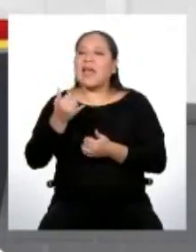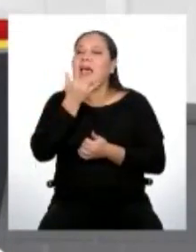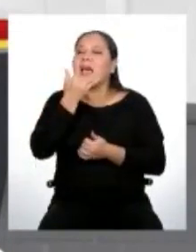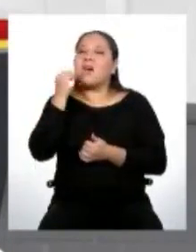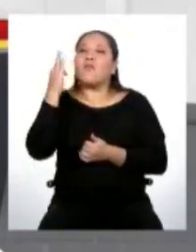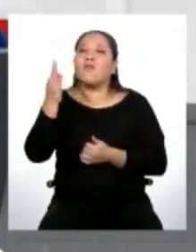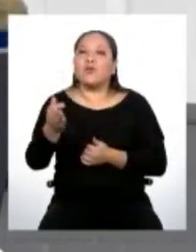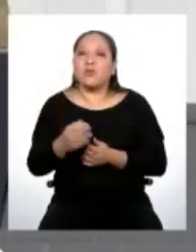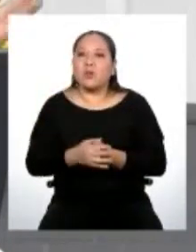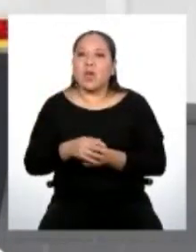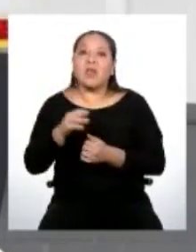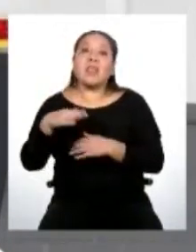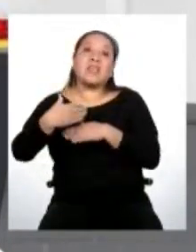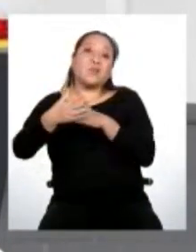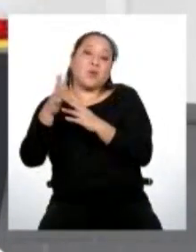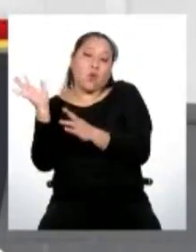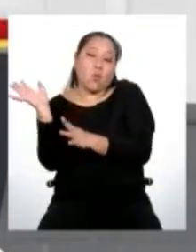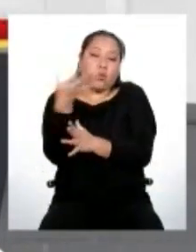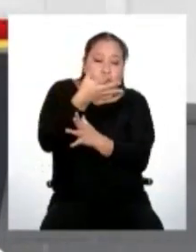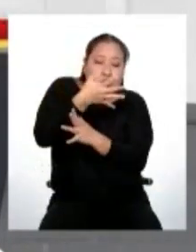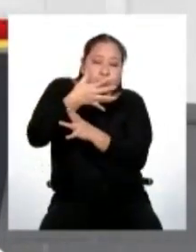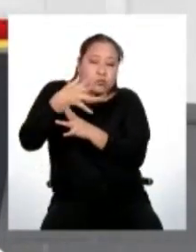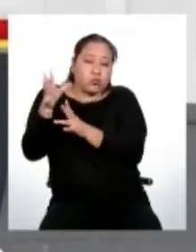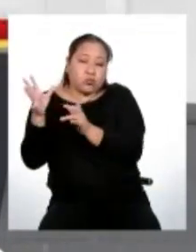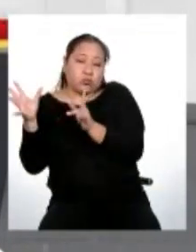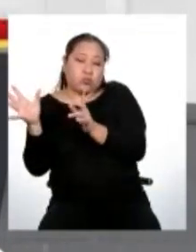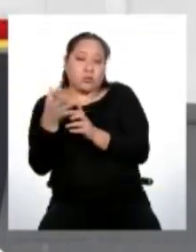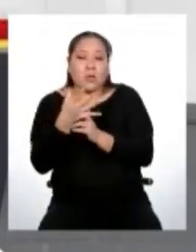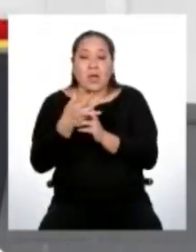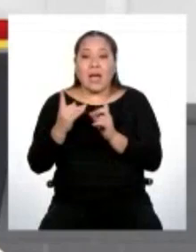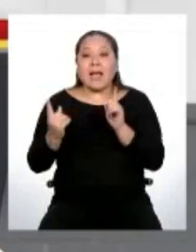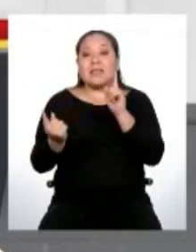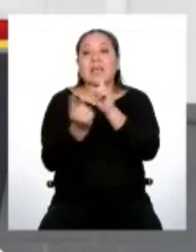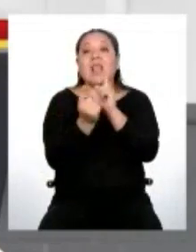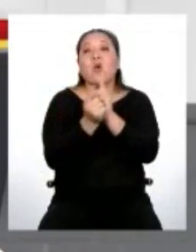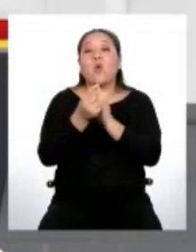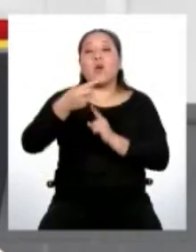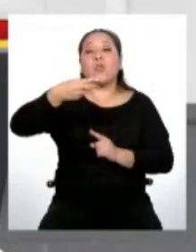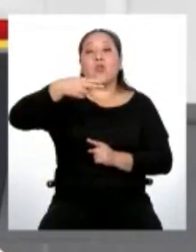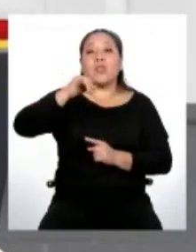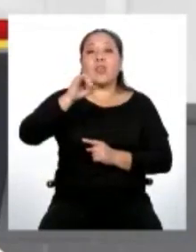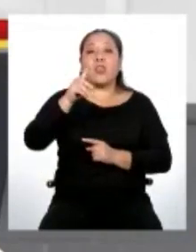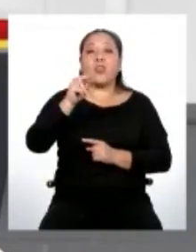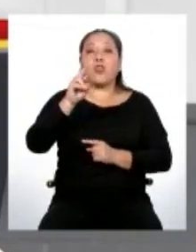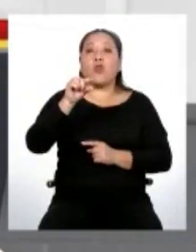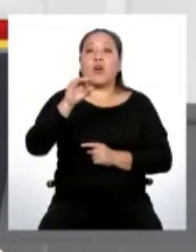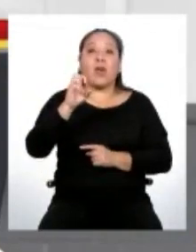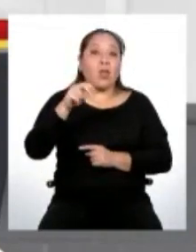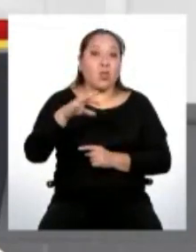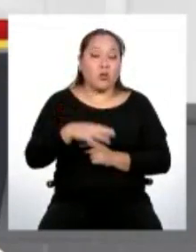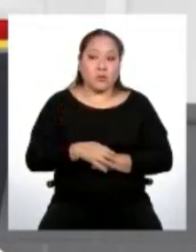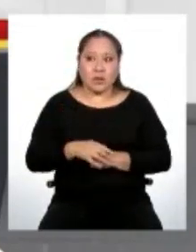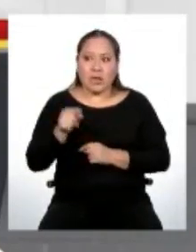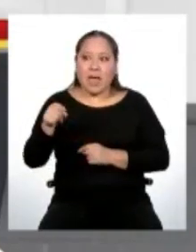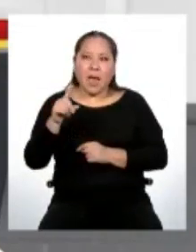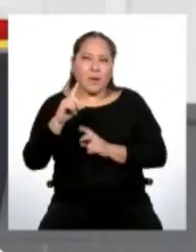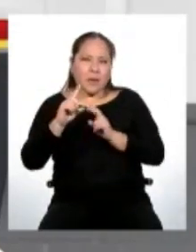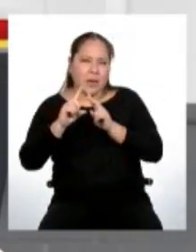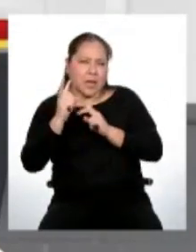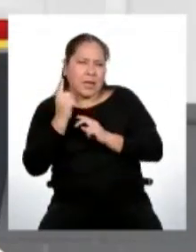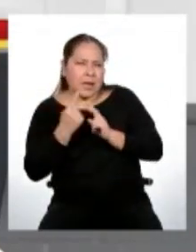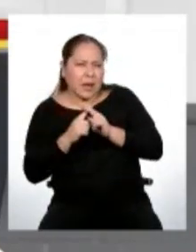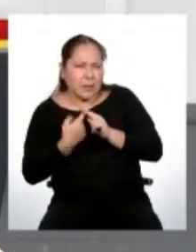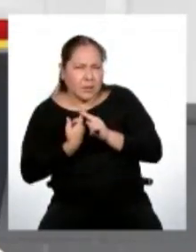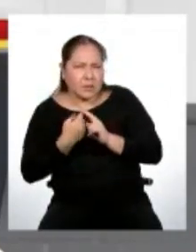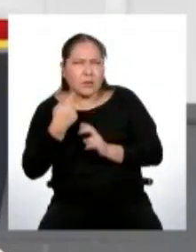Y luego la tormenta hasta el encuentro final con Hidrógeno. Y el principio tiene muchas dudas porque no sabe si